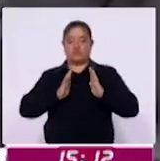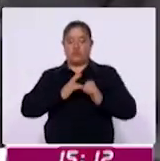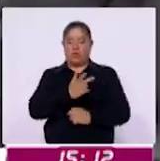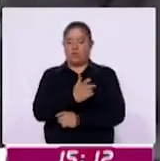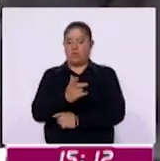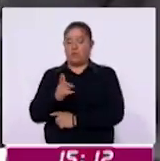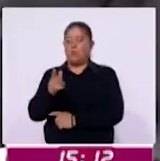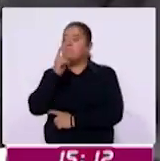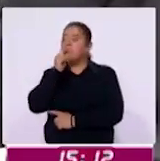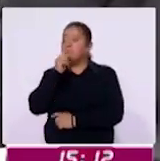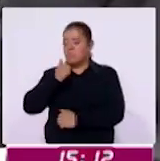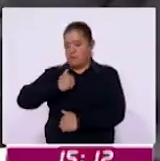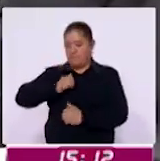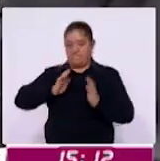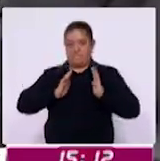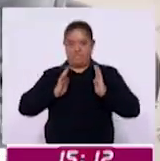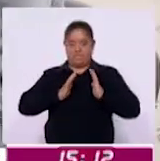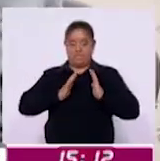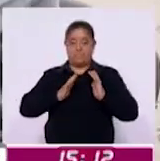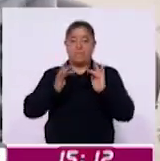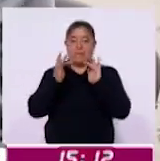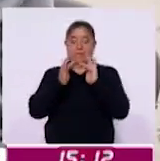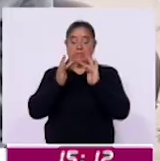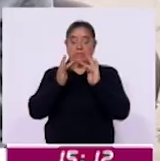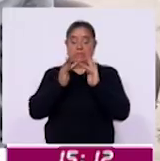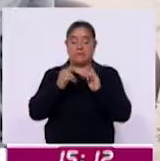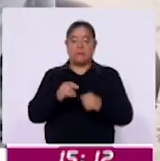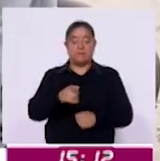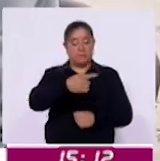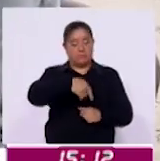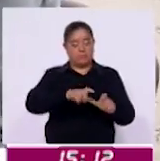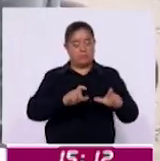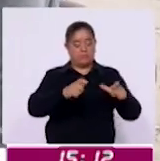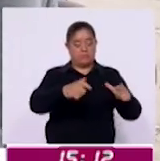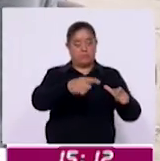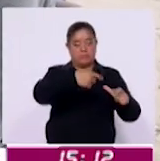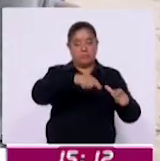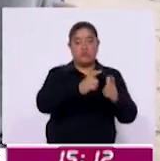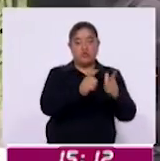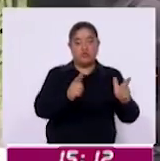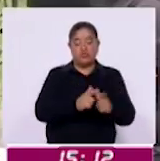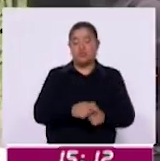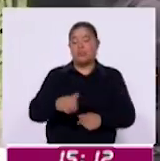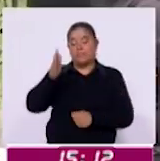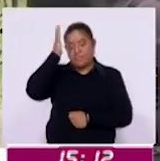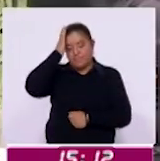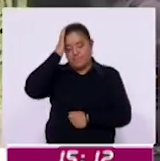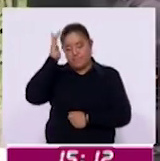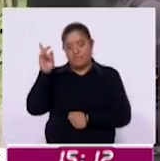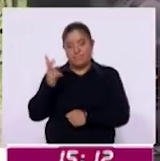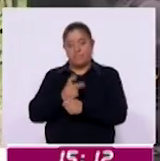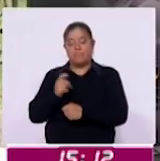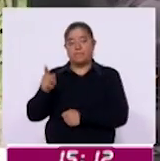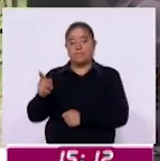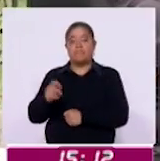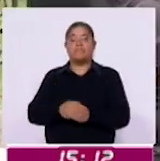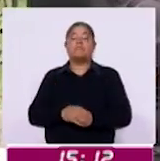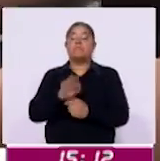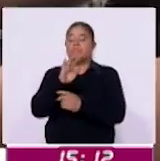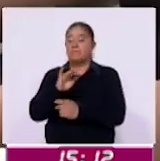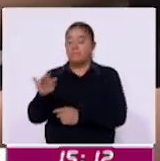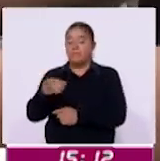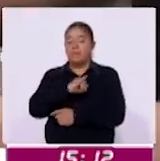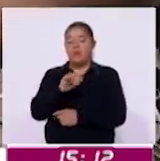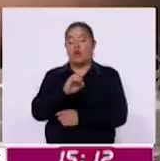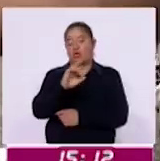blindada, policía militar y de transmisiones en el primer regimiento mecanizado. El sargento segundo dactiloscopista Jorge Armando Meneses